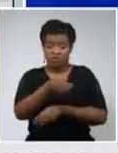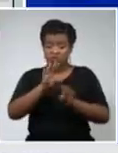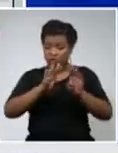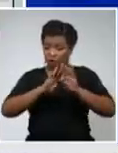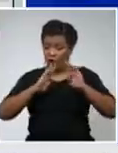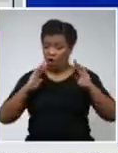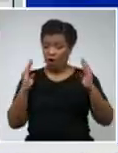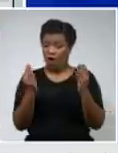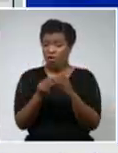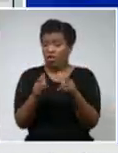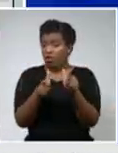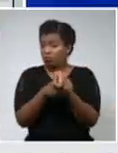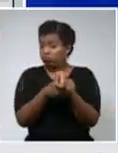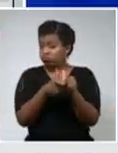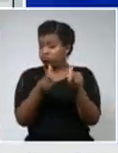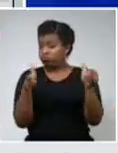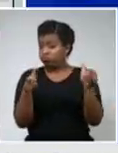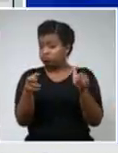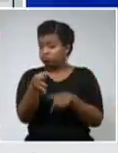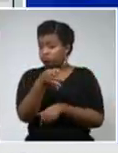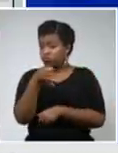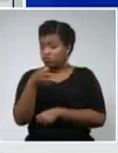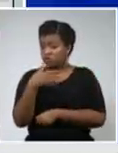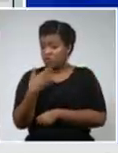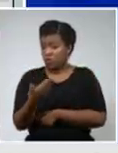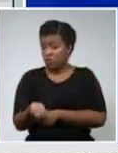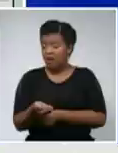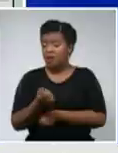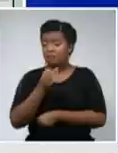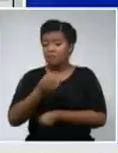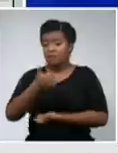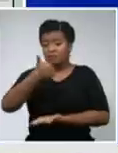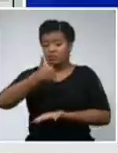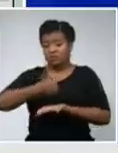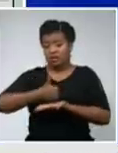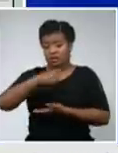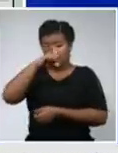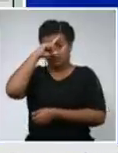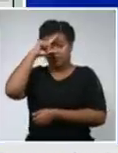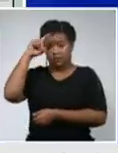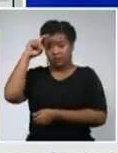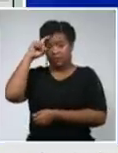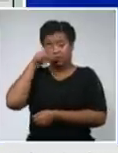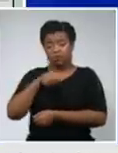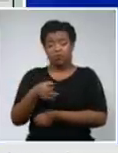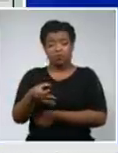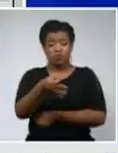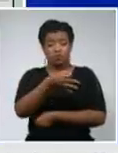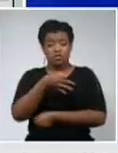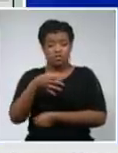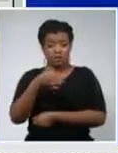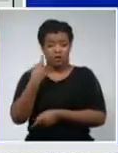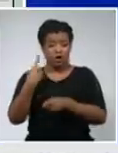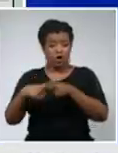número y la mayor tasa en Santi Espíritu municipio y el municipio de Jatibonico.